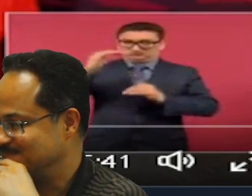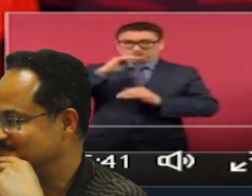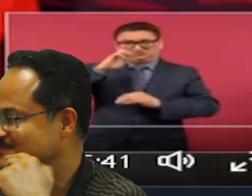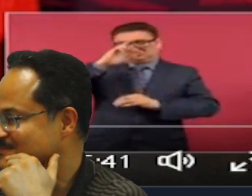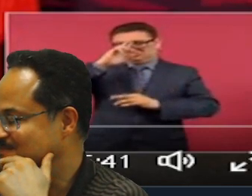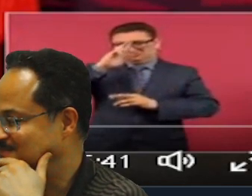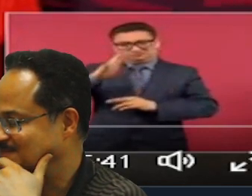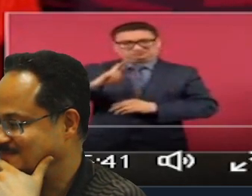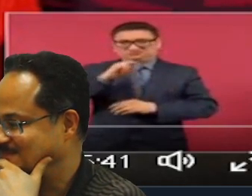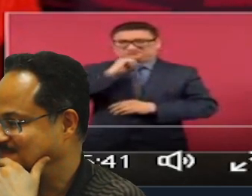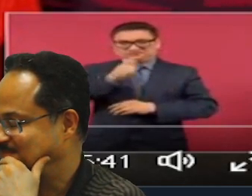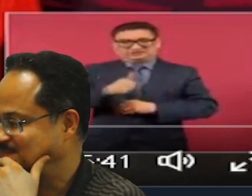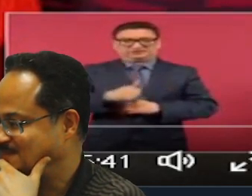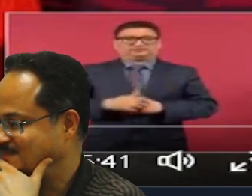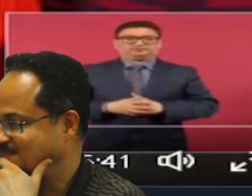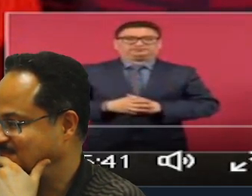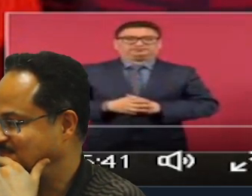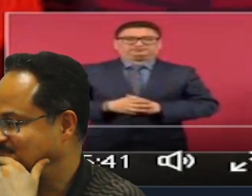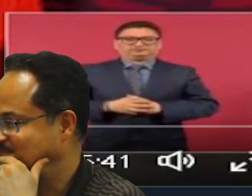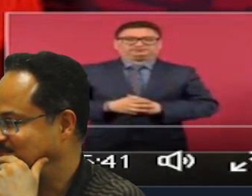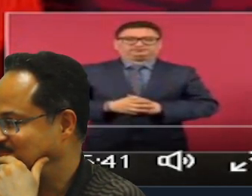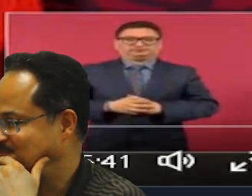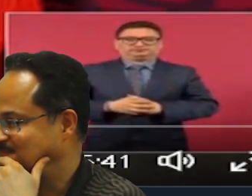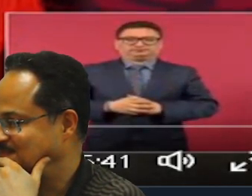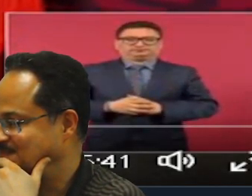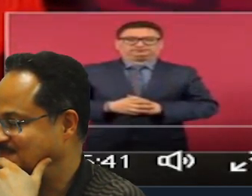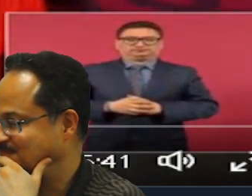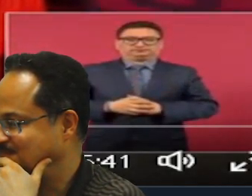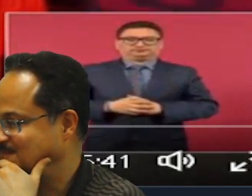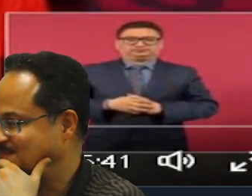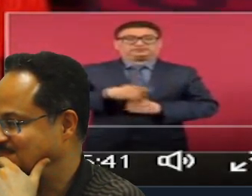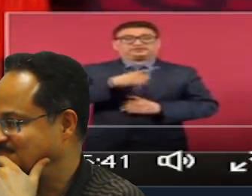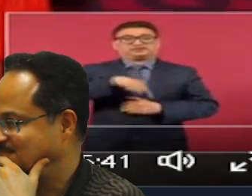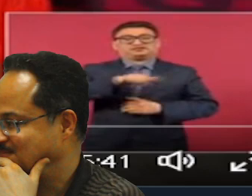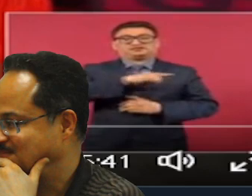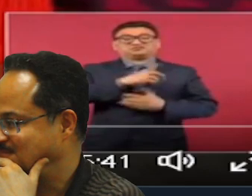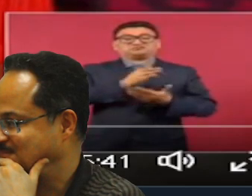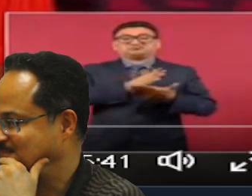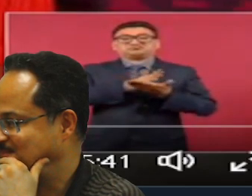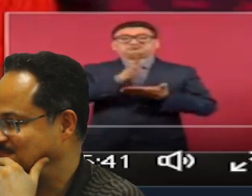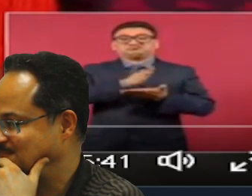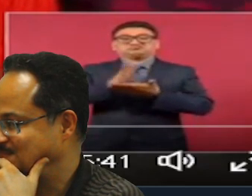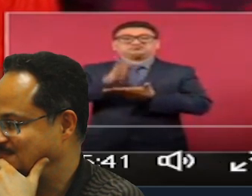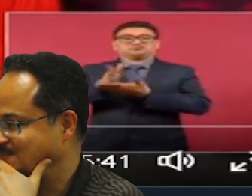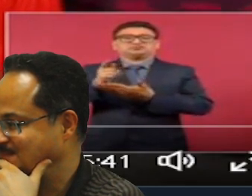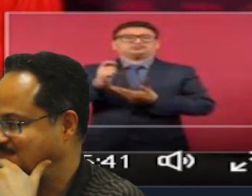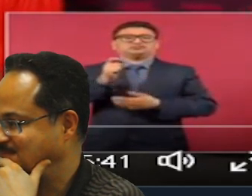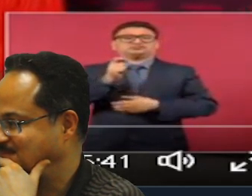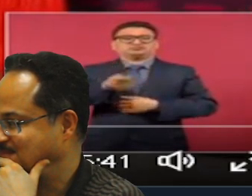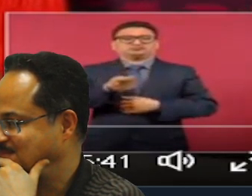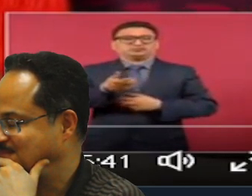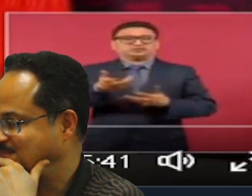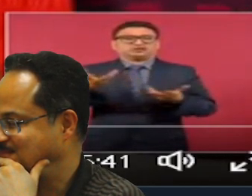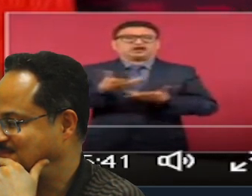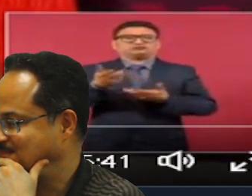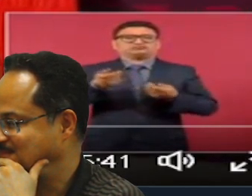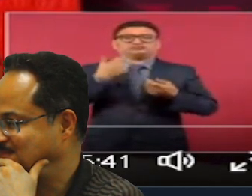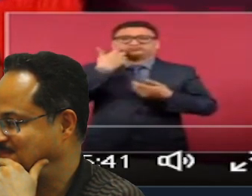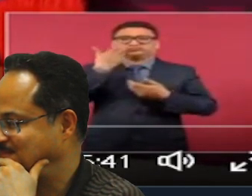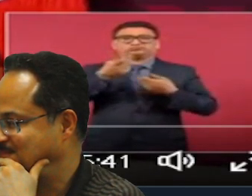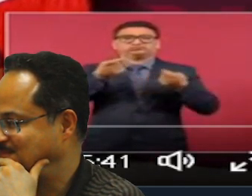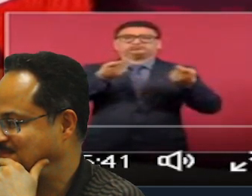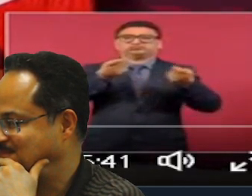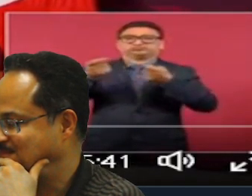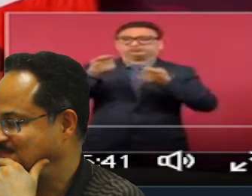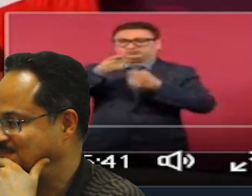y no solo eso se metieron a dominar la